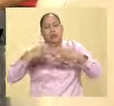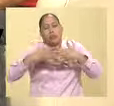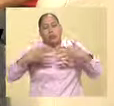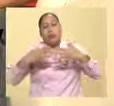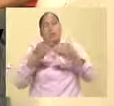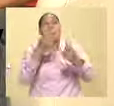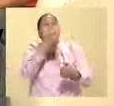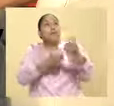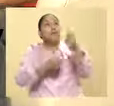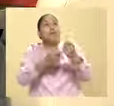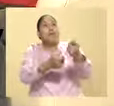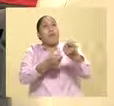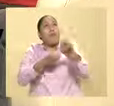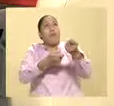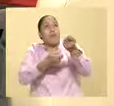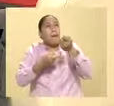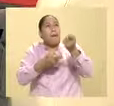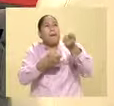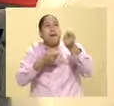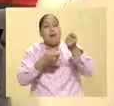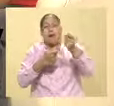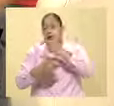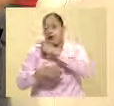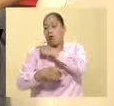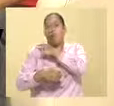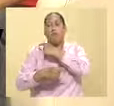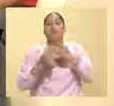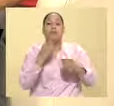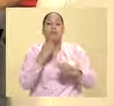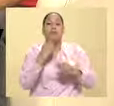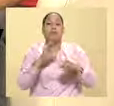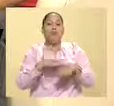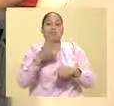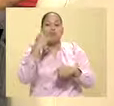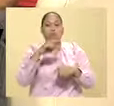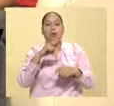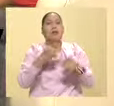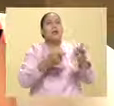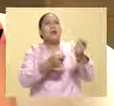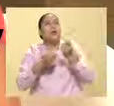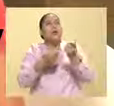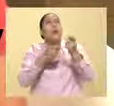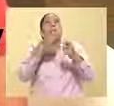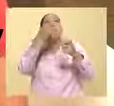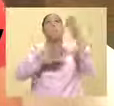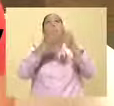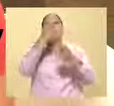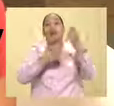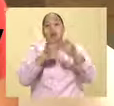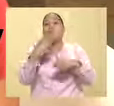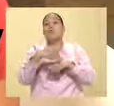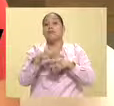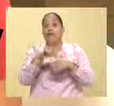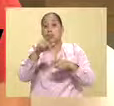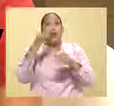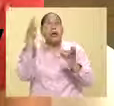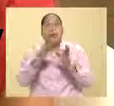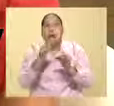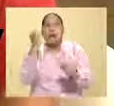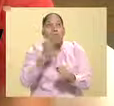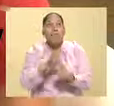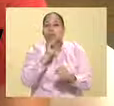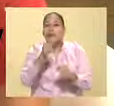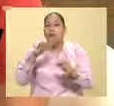pesado o sea justo el hombro es lo que más usas para subir y bajar las velas y si es peligroso o sea si no haces un movimiento a tiempo entonces